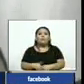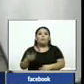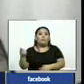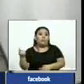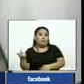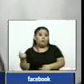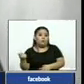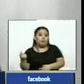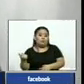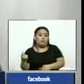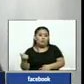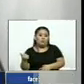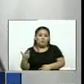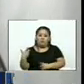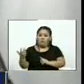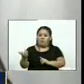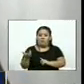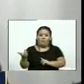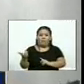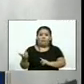fue rebasada,